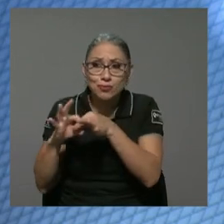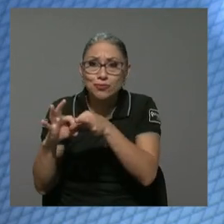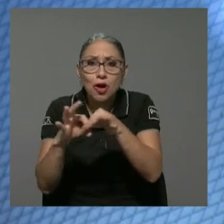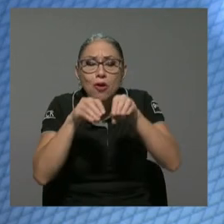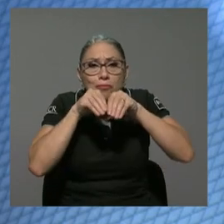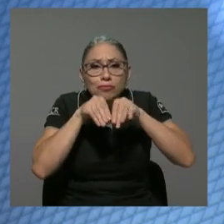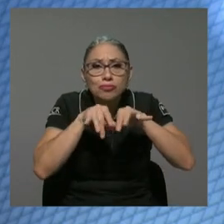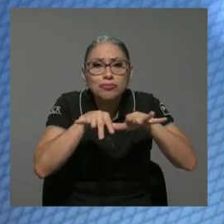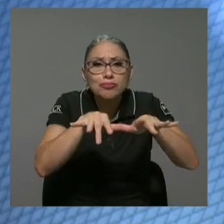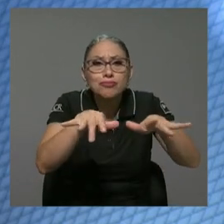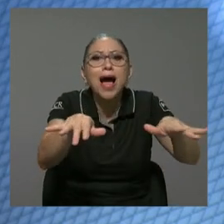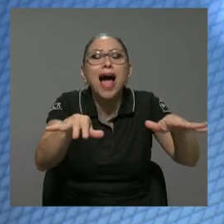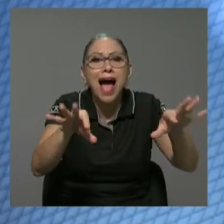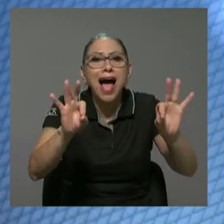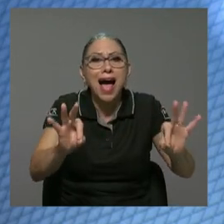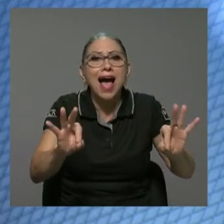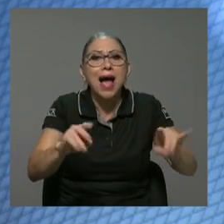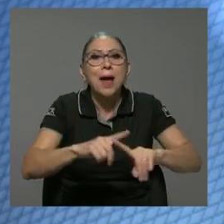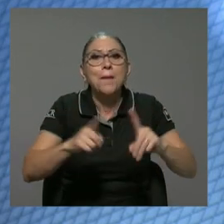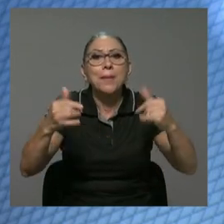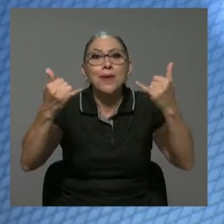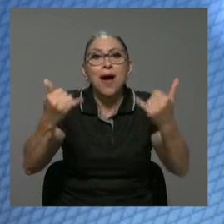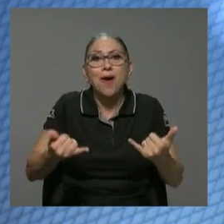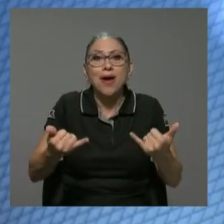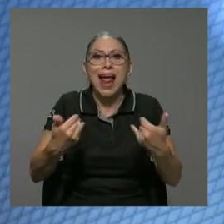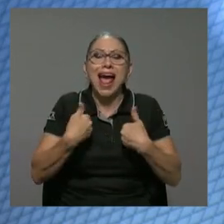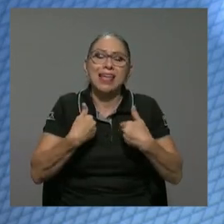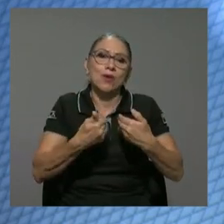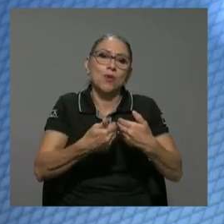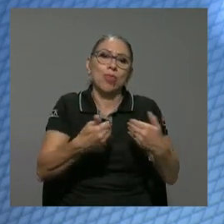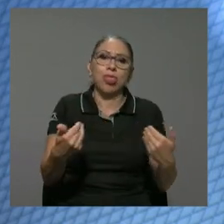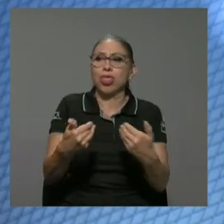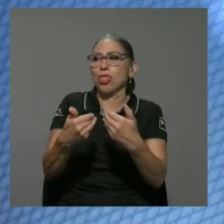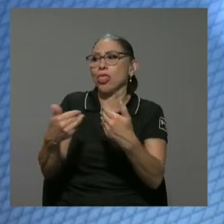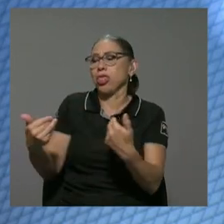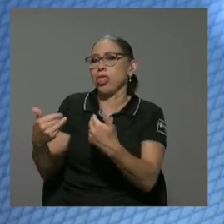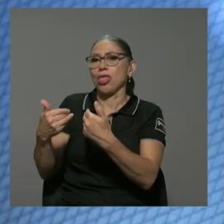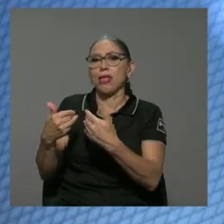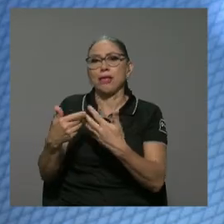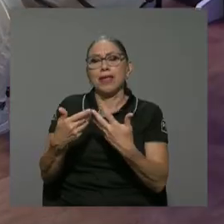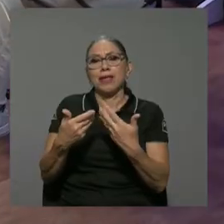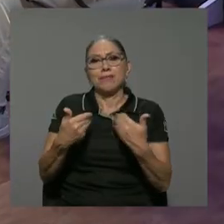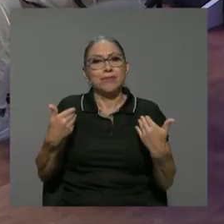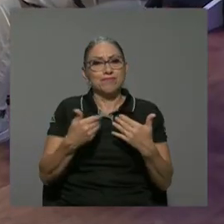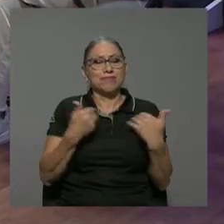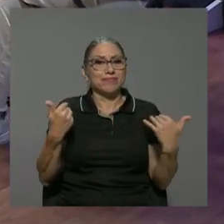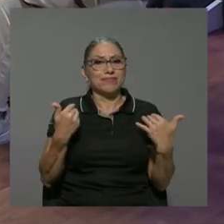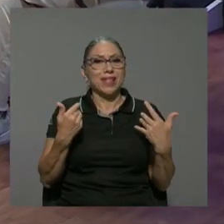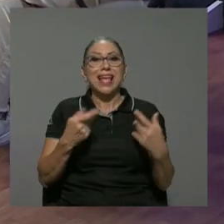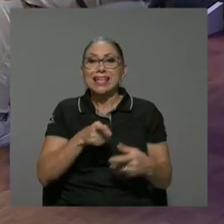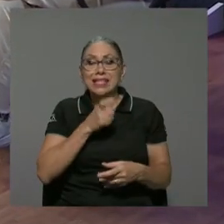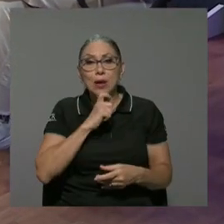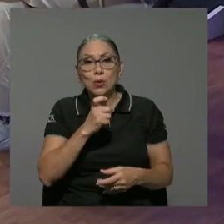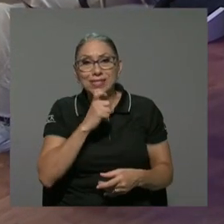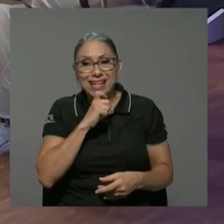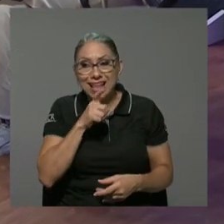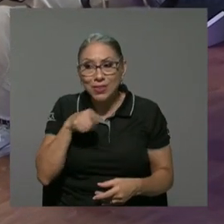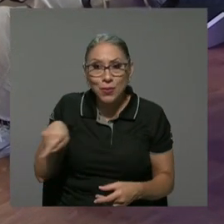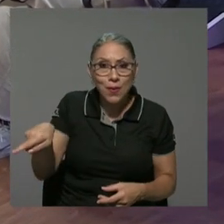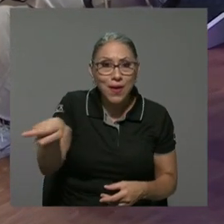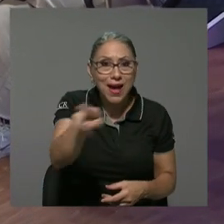la desarticulación le está pasando factura al movimiento estudiantil. Le está costando